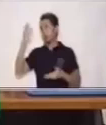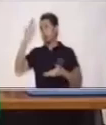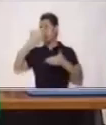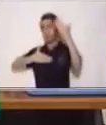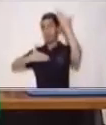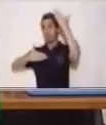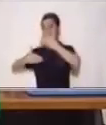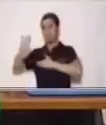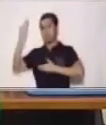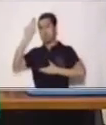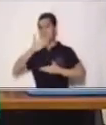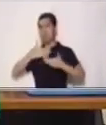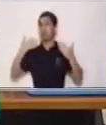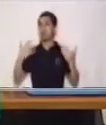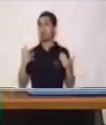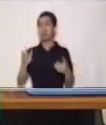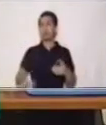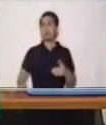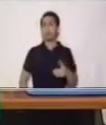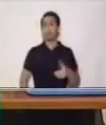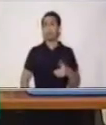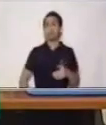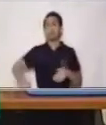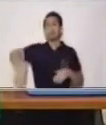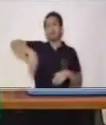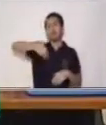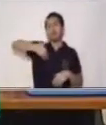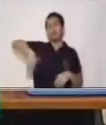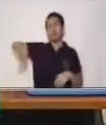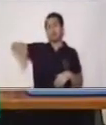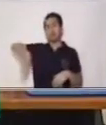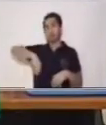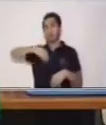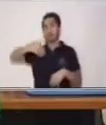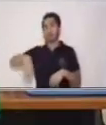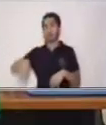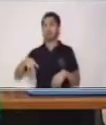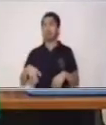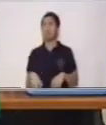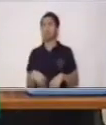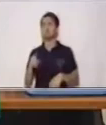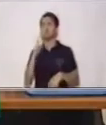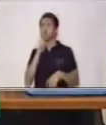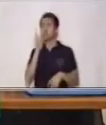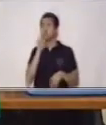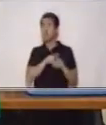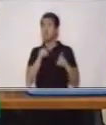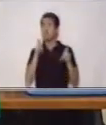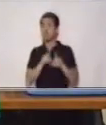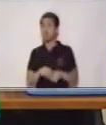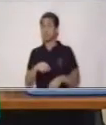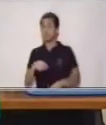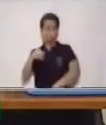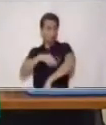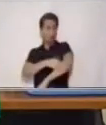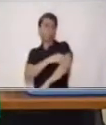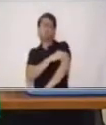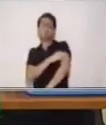pedazos y una pierna en tres partes astillada, una lesión interna y